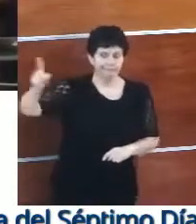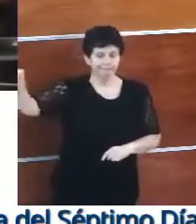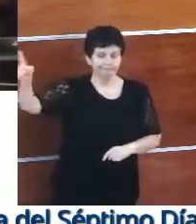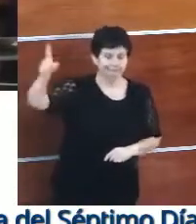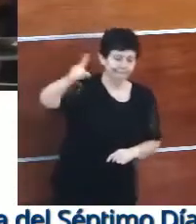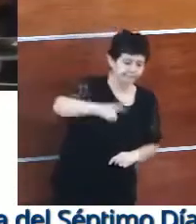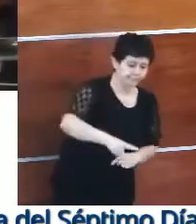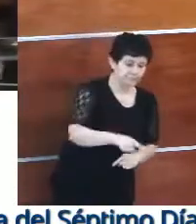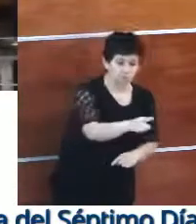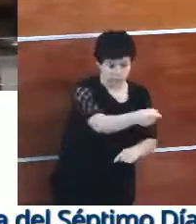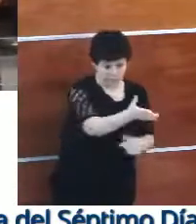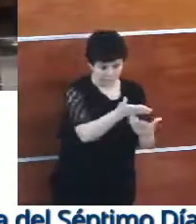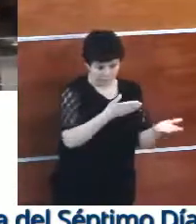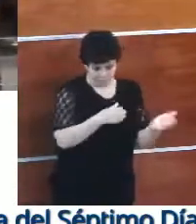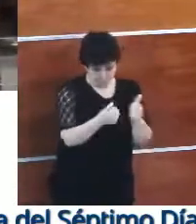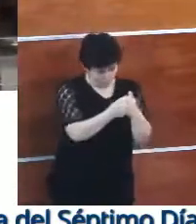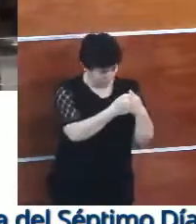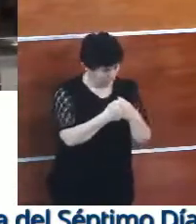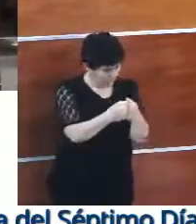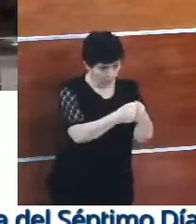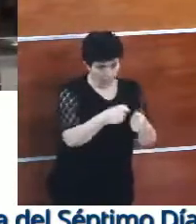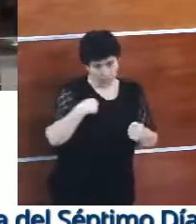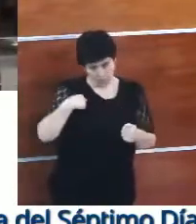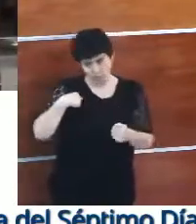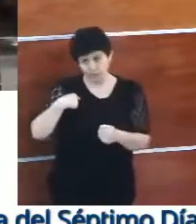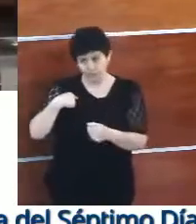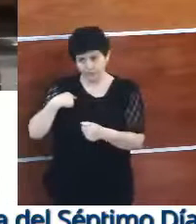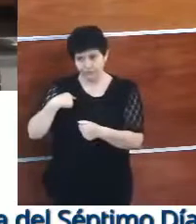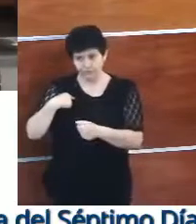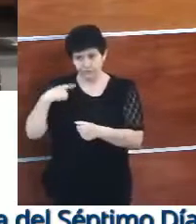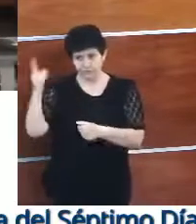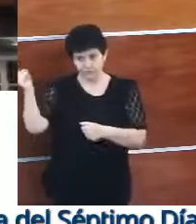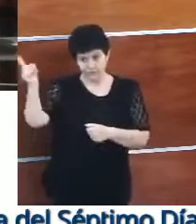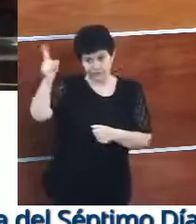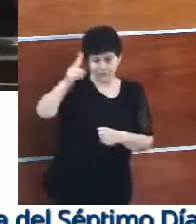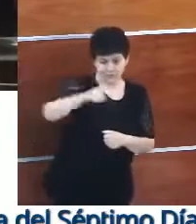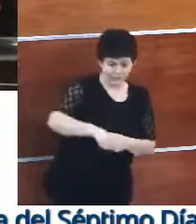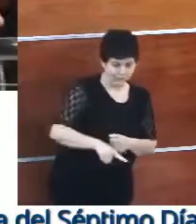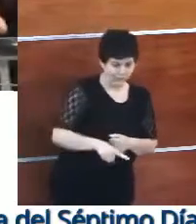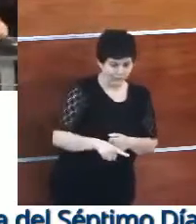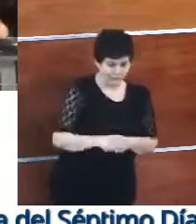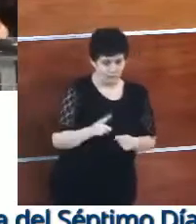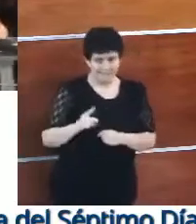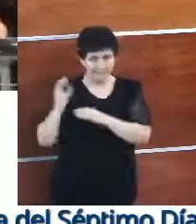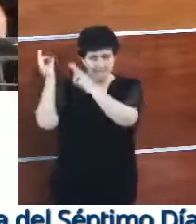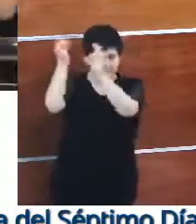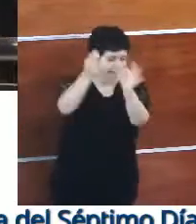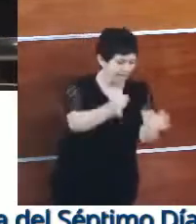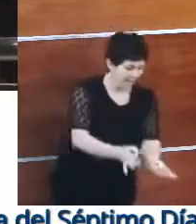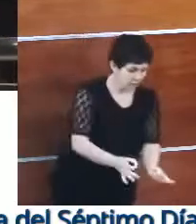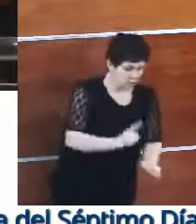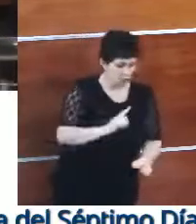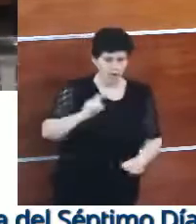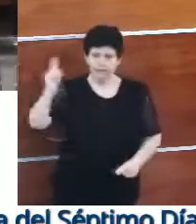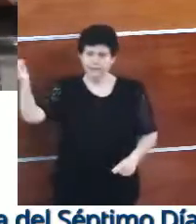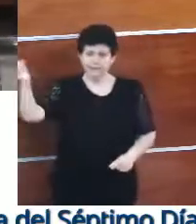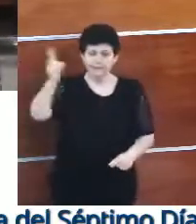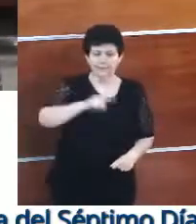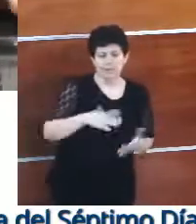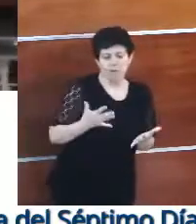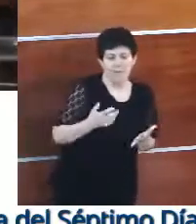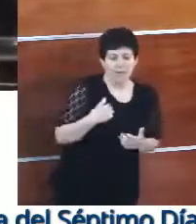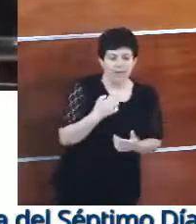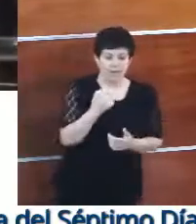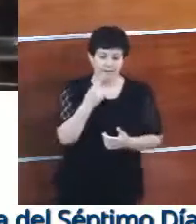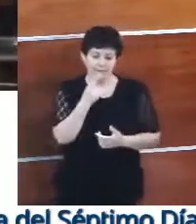ustedes y yo regreso. Pero dice regreso, no dice que va a llegar. Es como aquel tío cuando yo era chico me